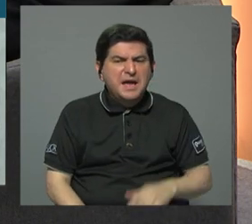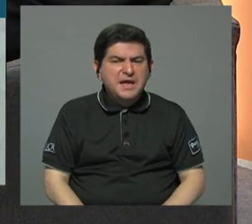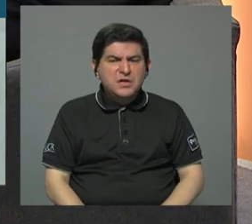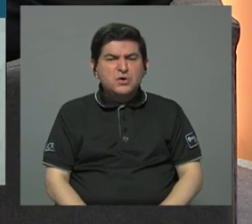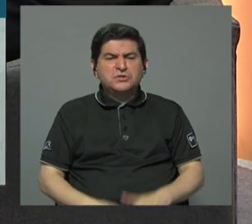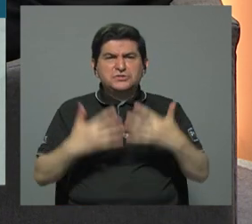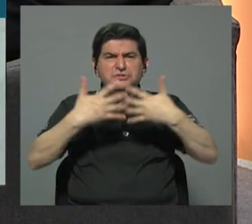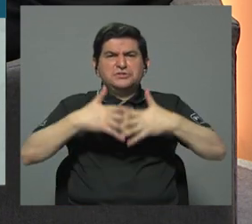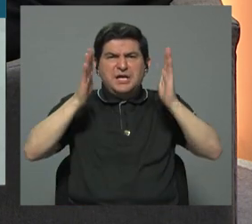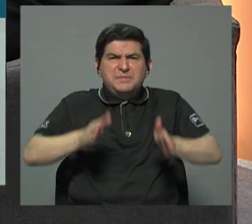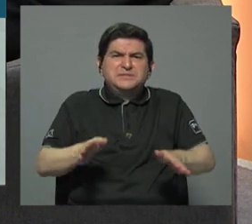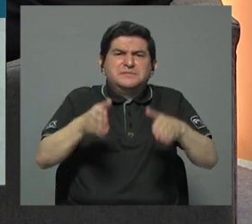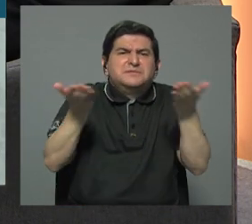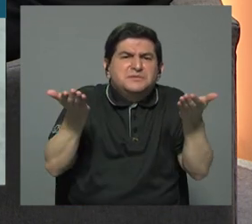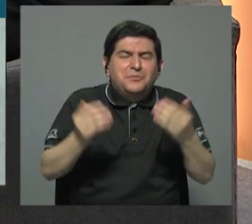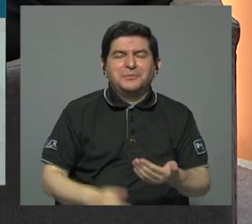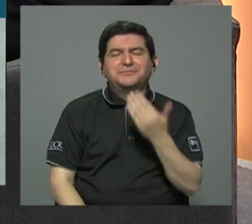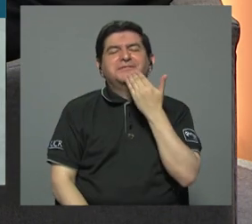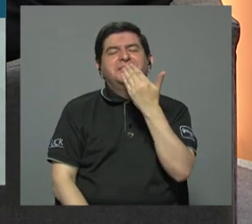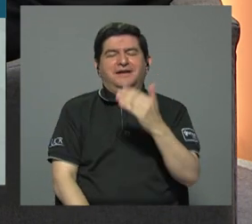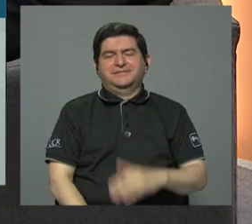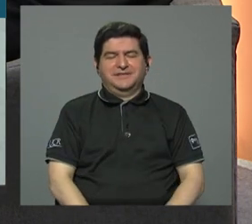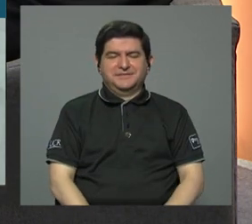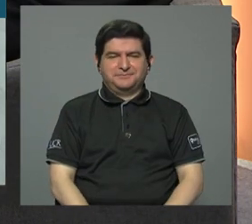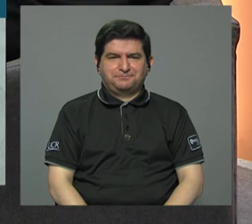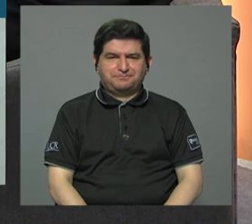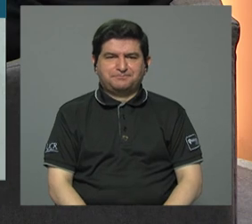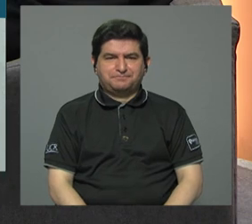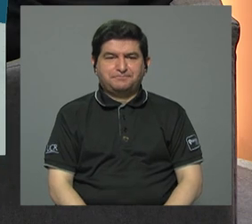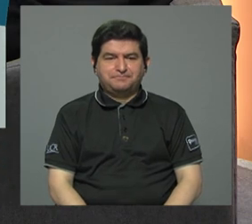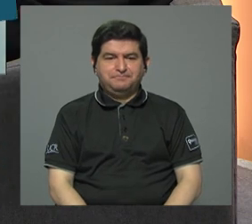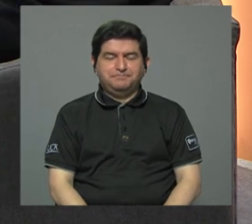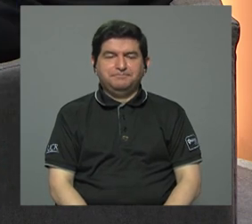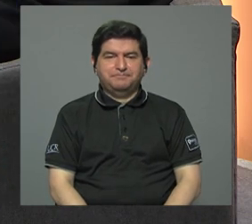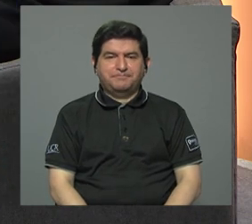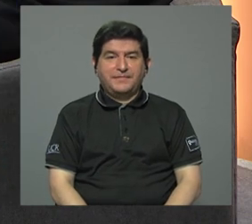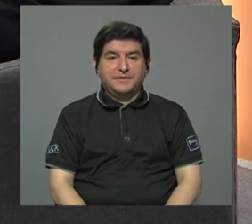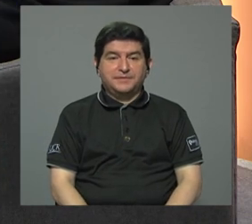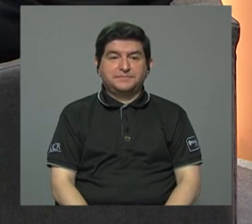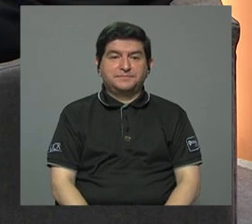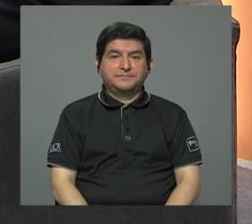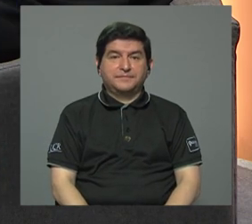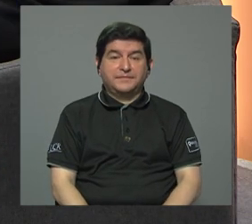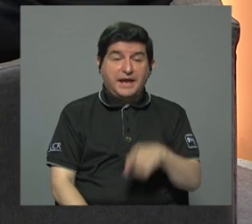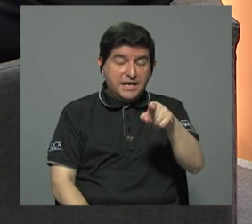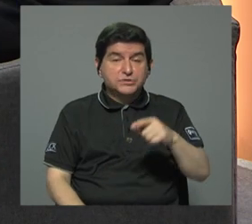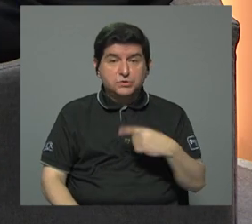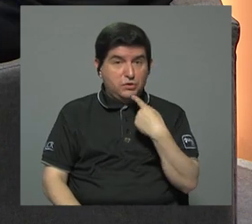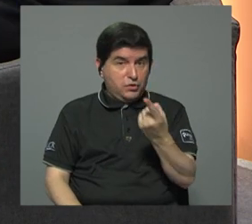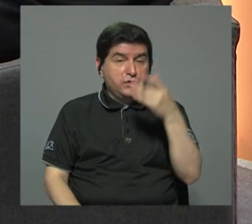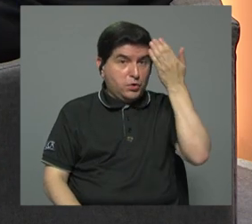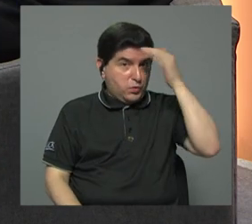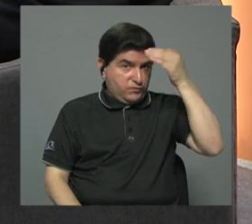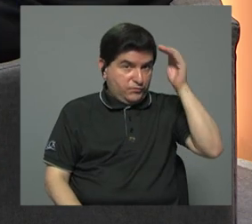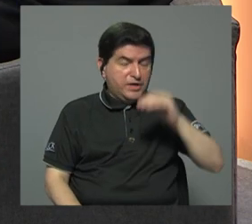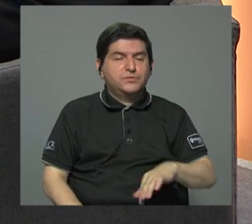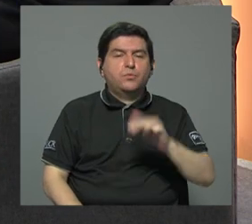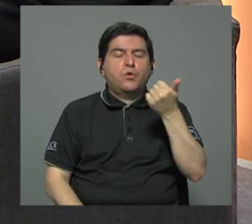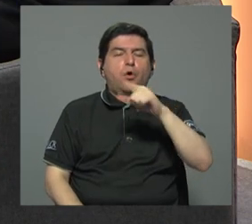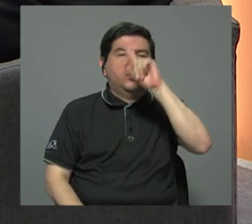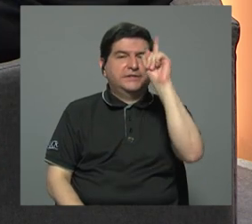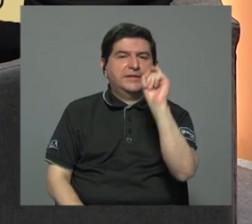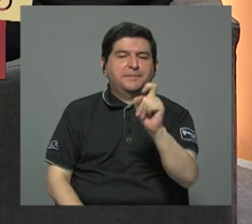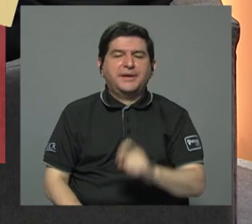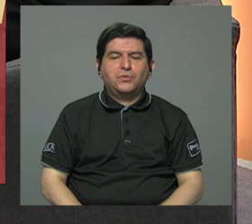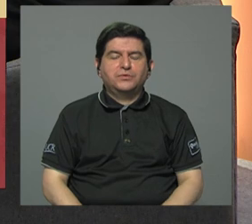los pequeños empresarios? Gracias, eso nos dice Alex Castro. Vamos a ver a través de Facebook, vamos a ver otra de las